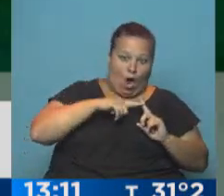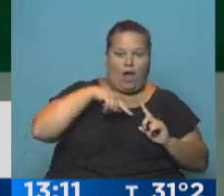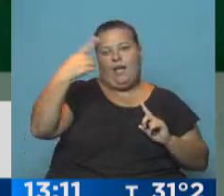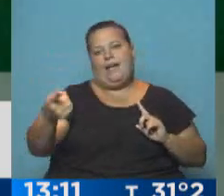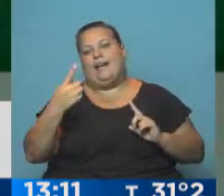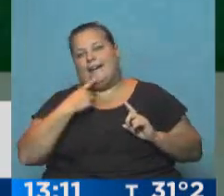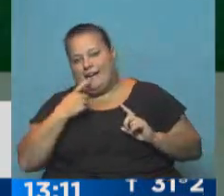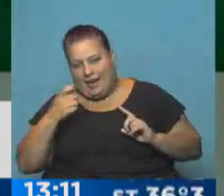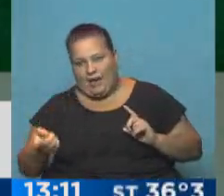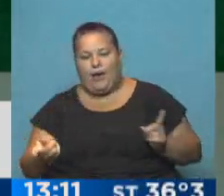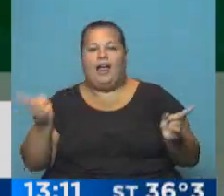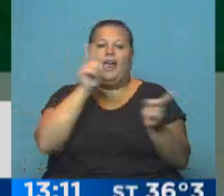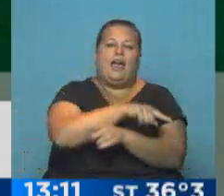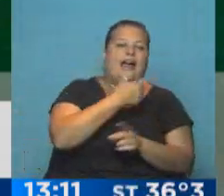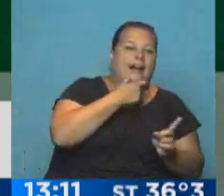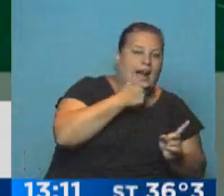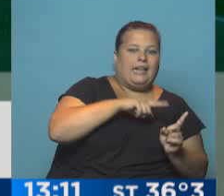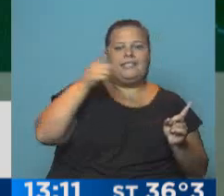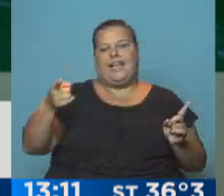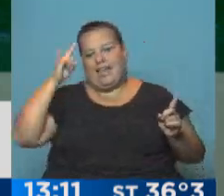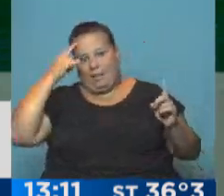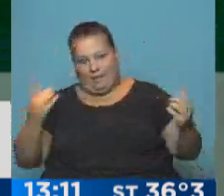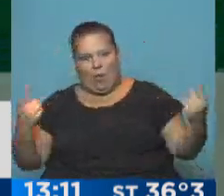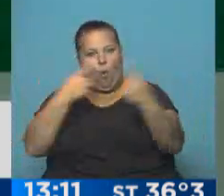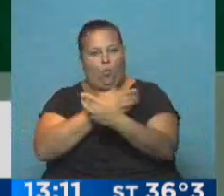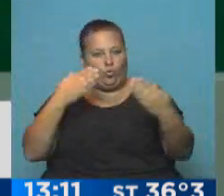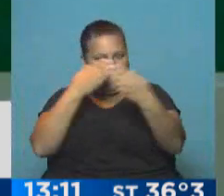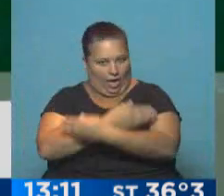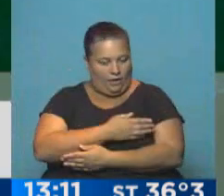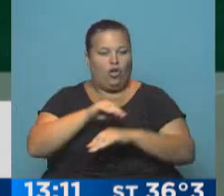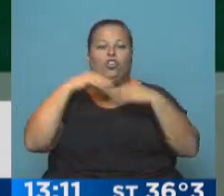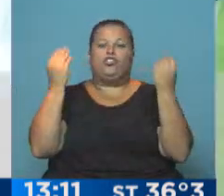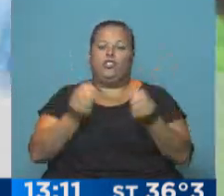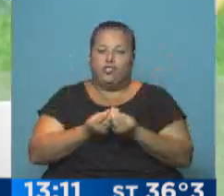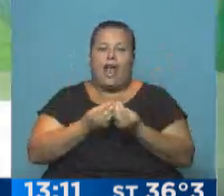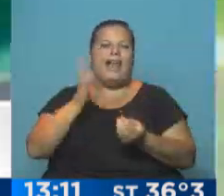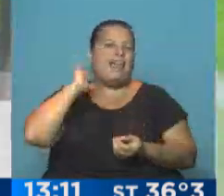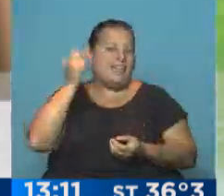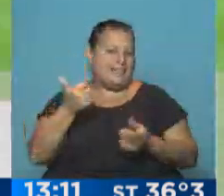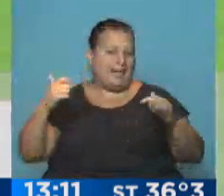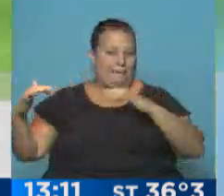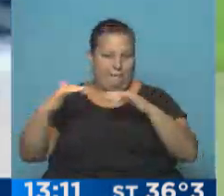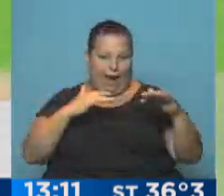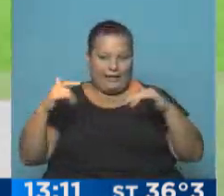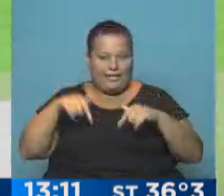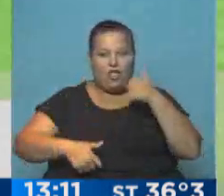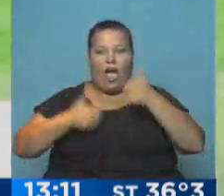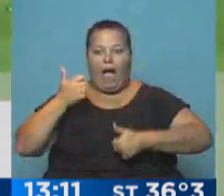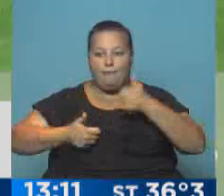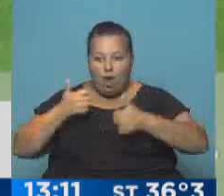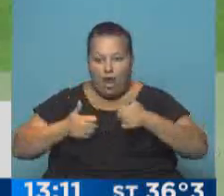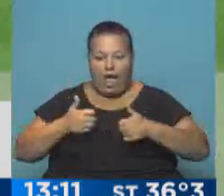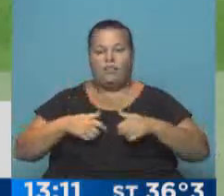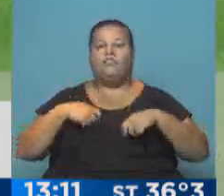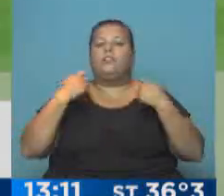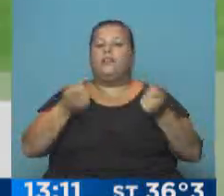otro lado está River. Claro, si en una zona claro. Está Racing, de la otra zona va a estar Independiente. Sí. En total van a ser 16 partidos en este campeonato que va a entregar